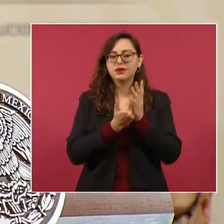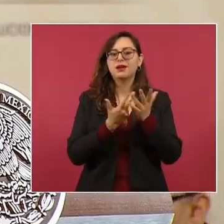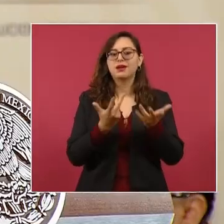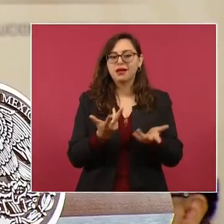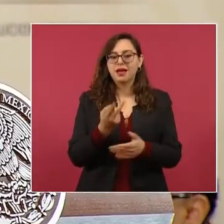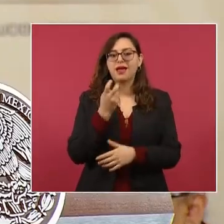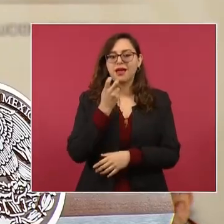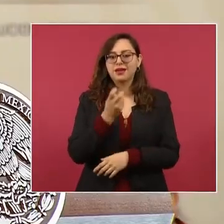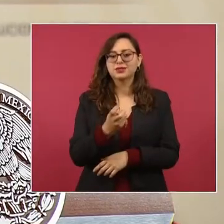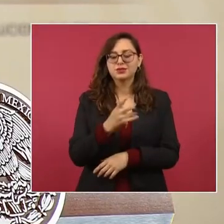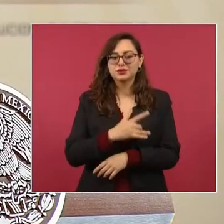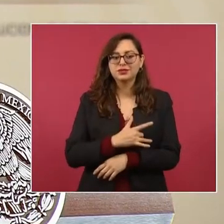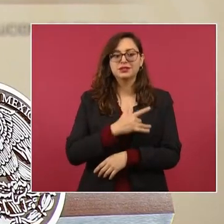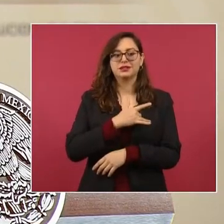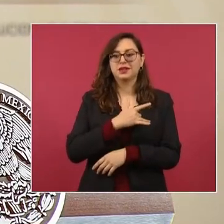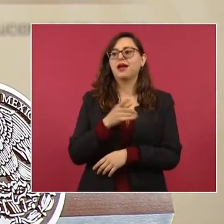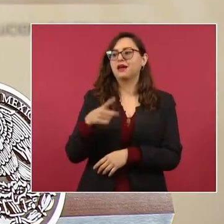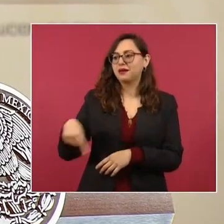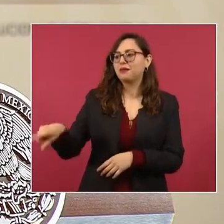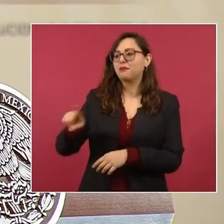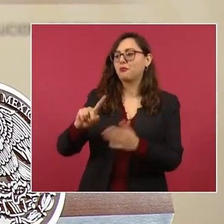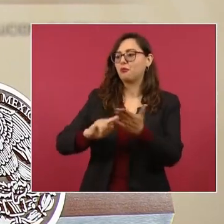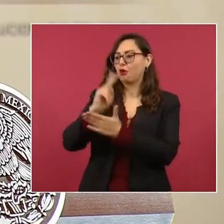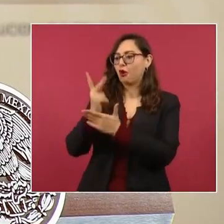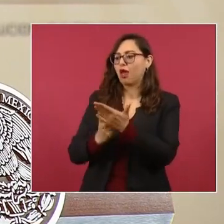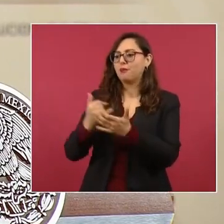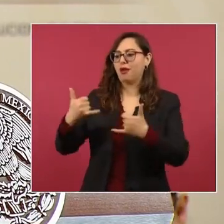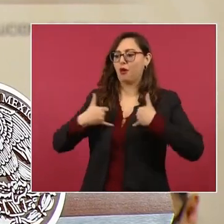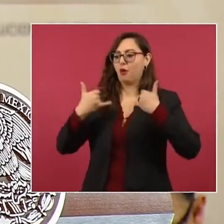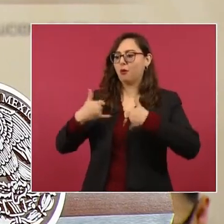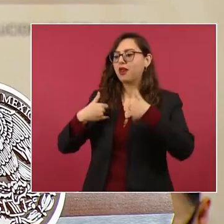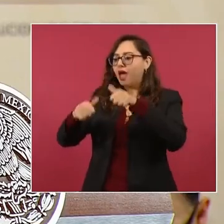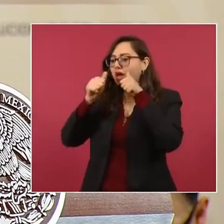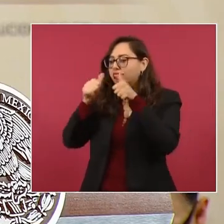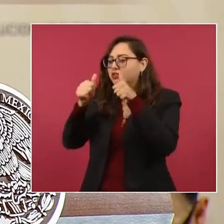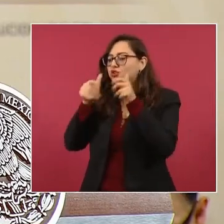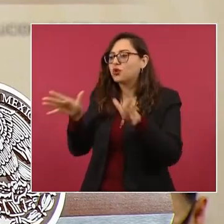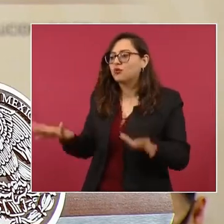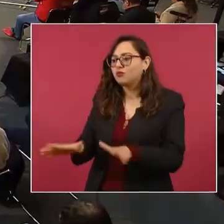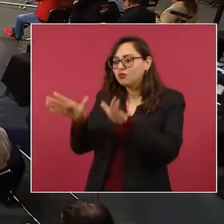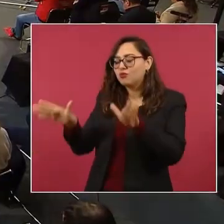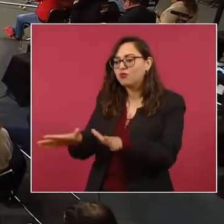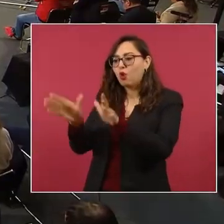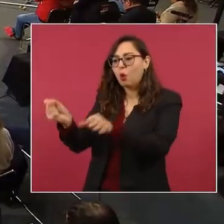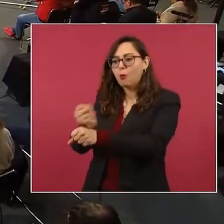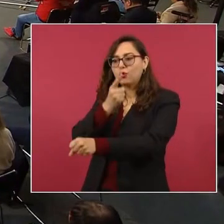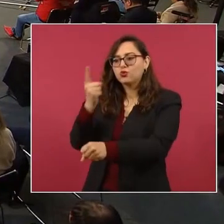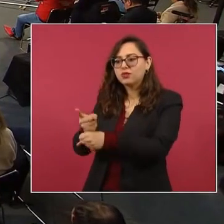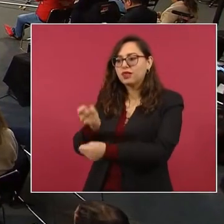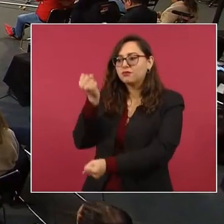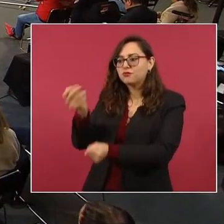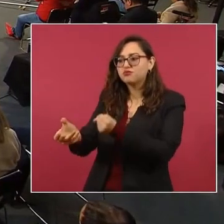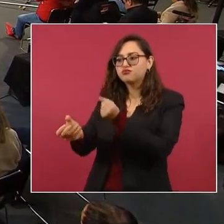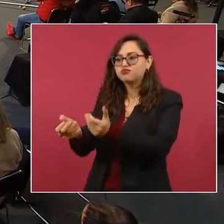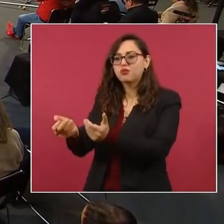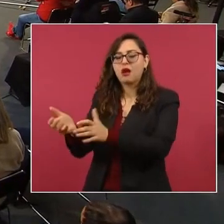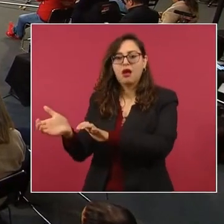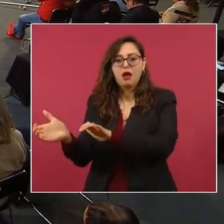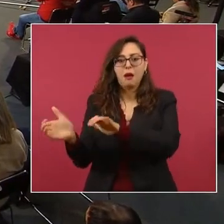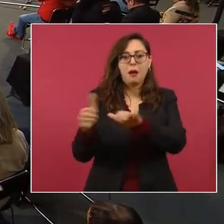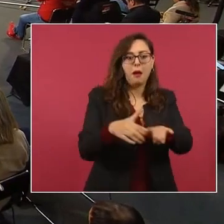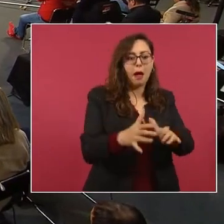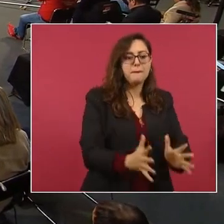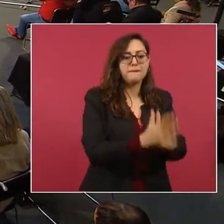nosotros lo vinculamos con los programas de atención a los jóvenes, que no habían antes. Pero,